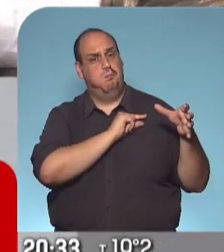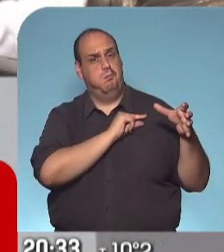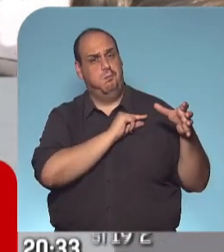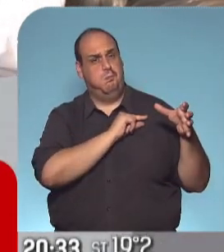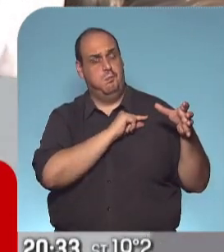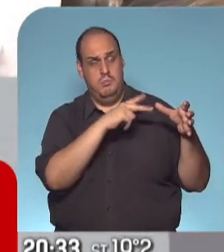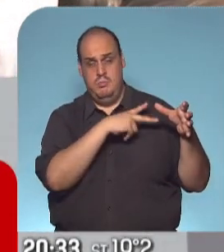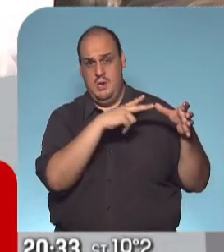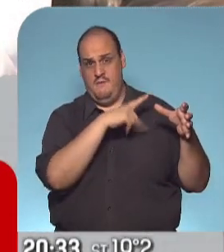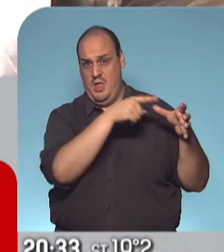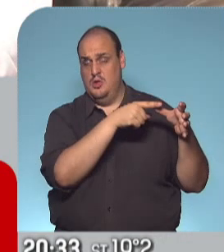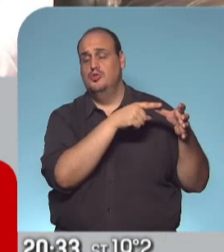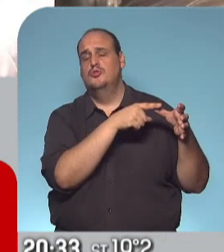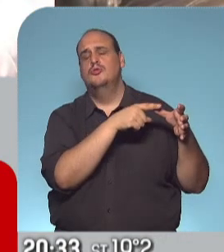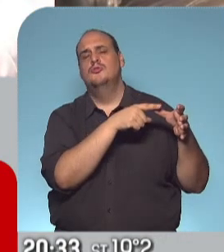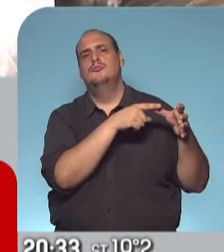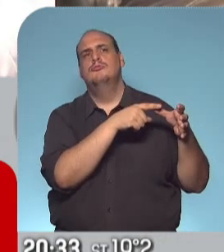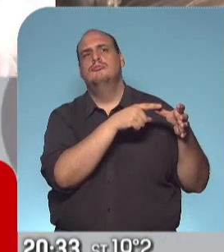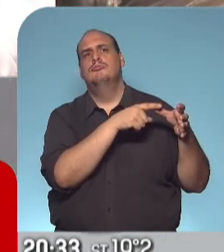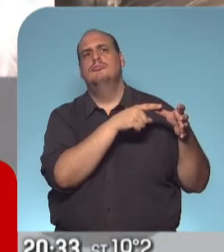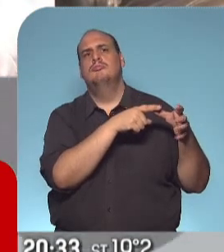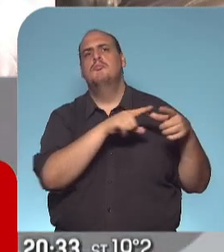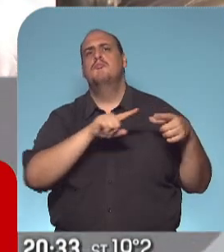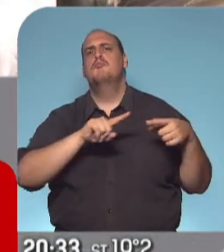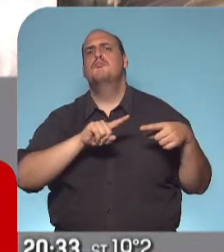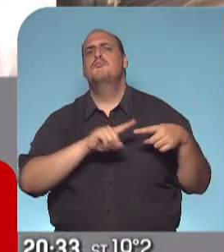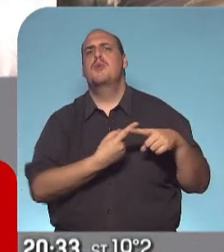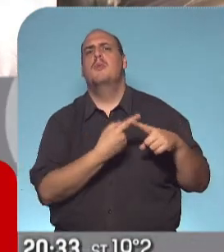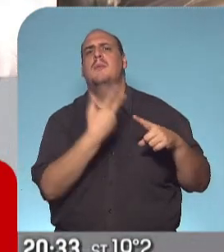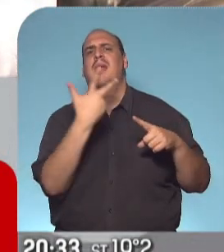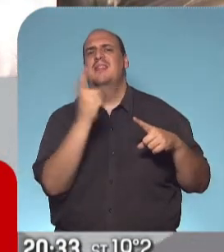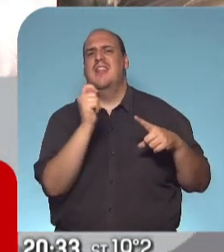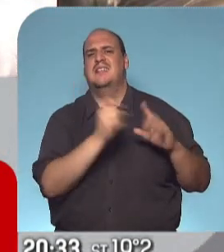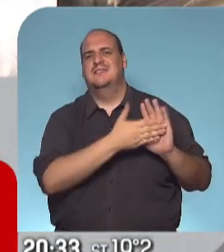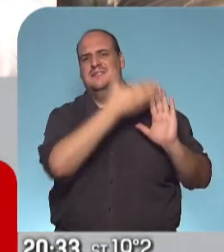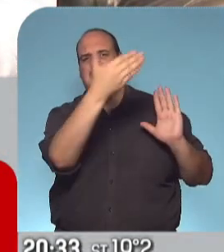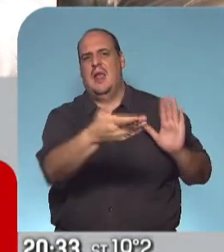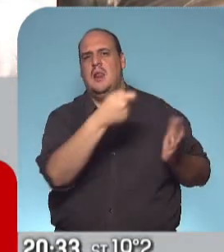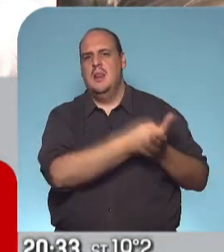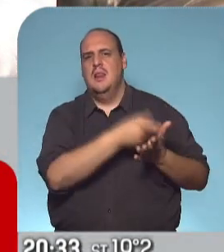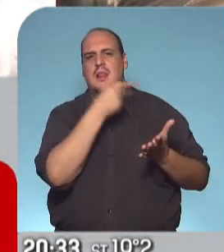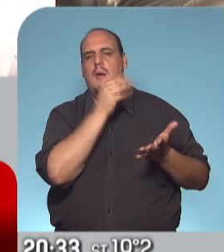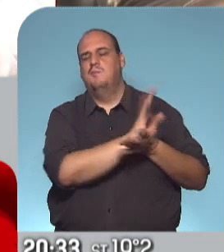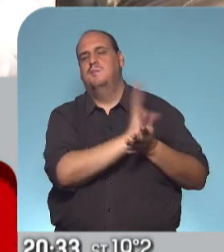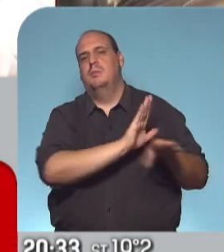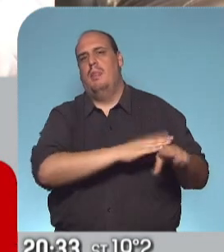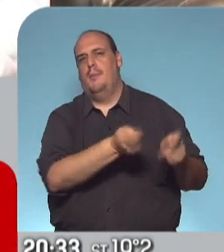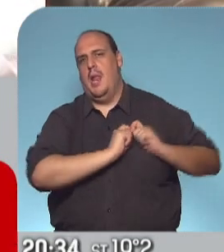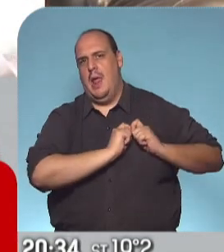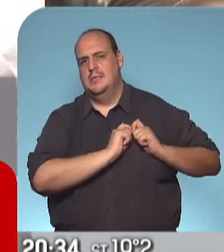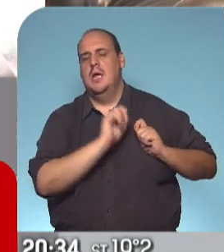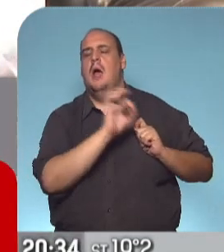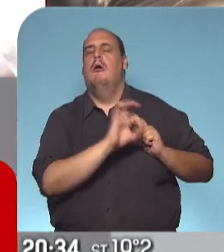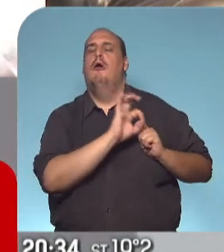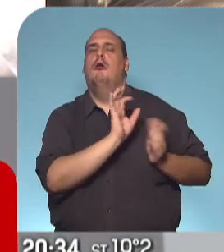extranjeros, el principal punto de conflicto es el periodo de gracia, o el principal pedido en todo caso, y si la República Argentina